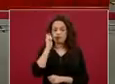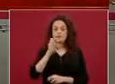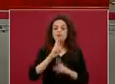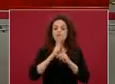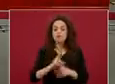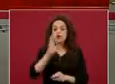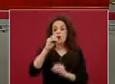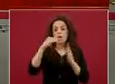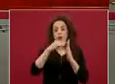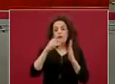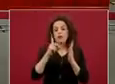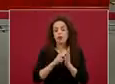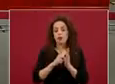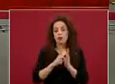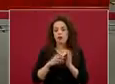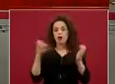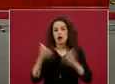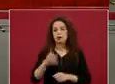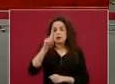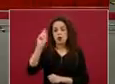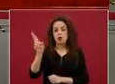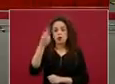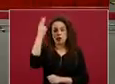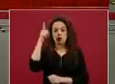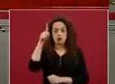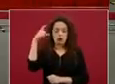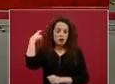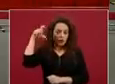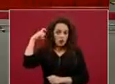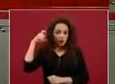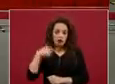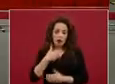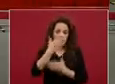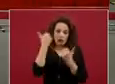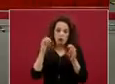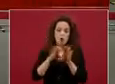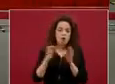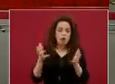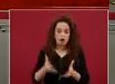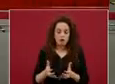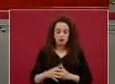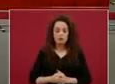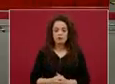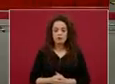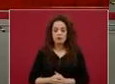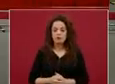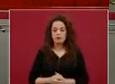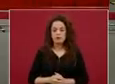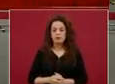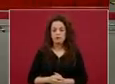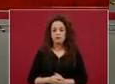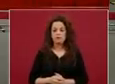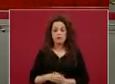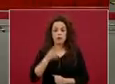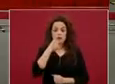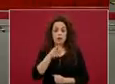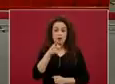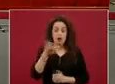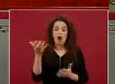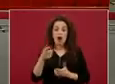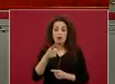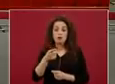metodologías que posiblemente esté usando la Universidad Autónoma de Querétaro en lo que usted relata, que están haciendo una encuesta